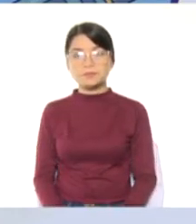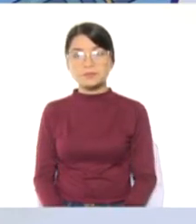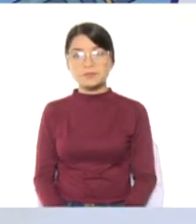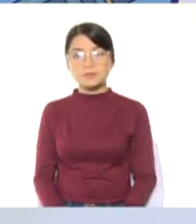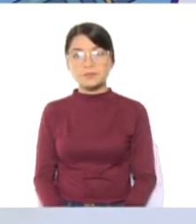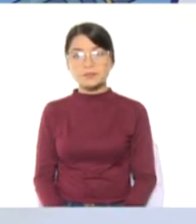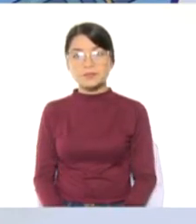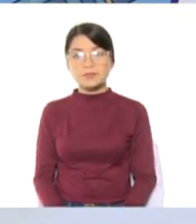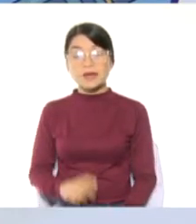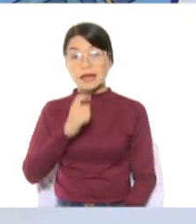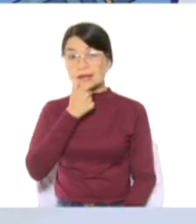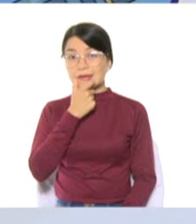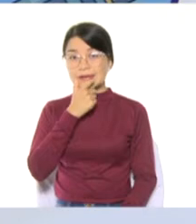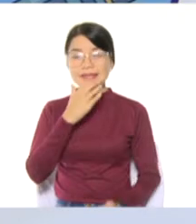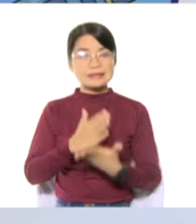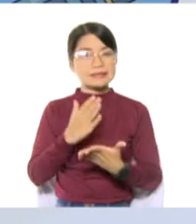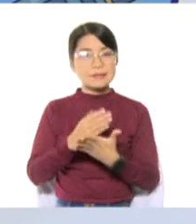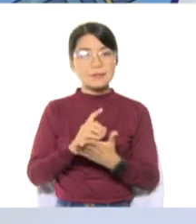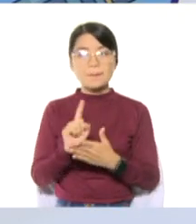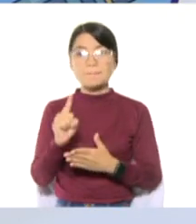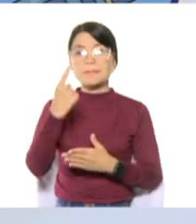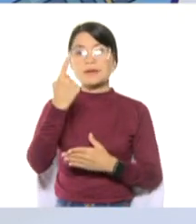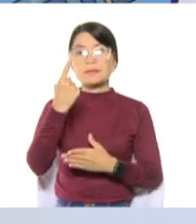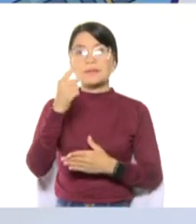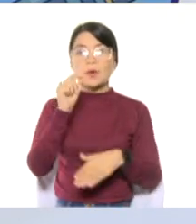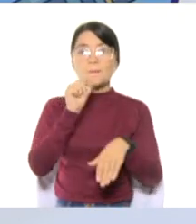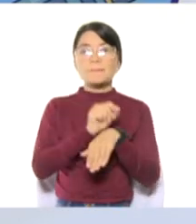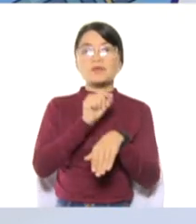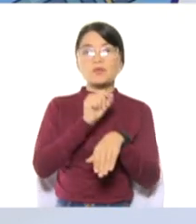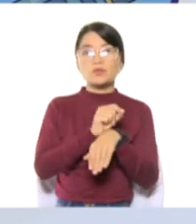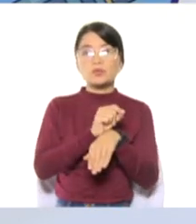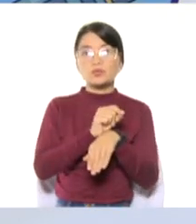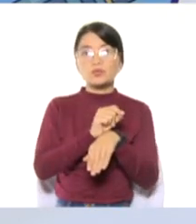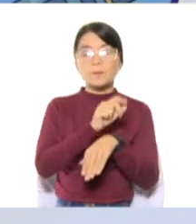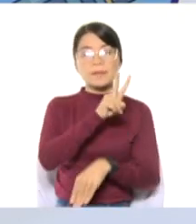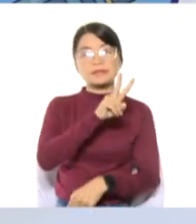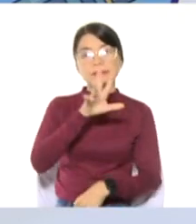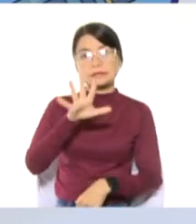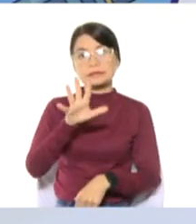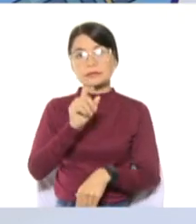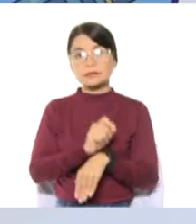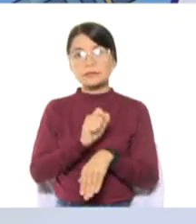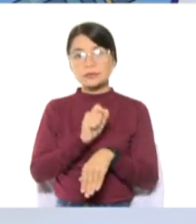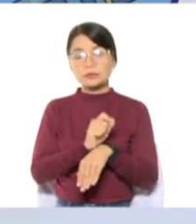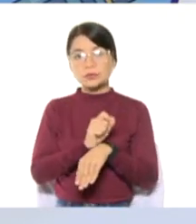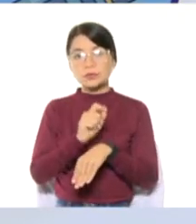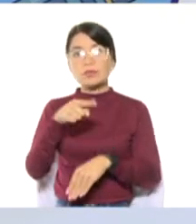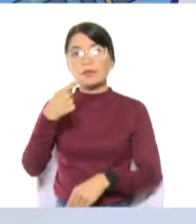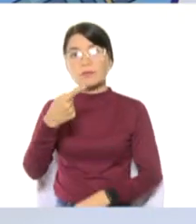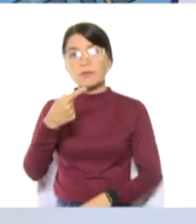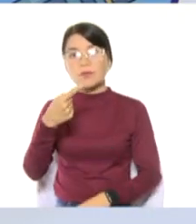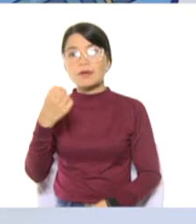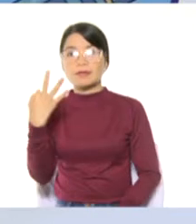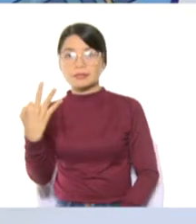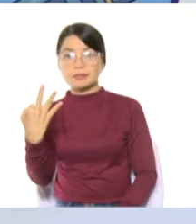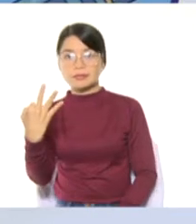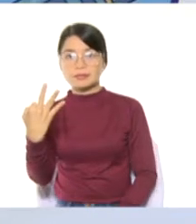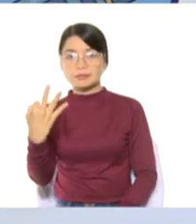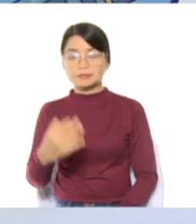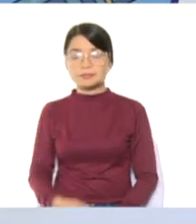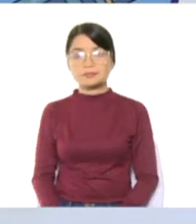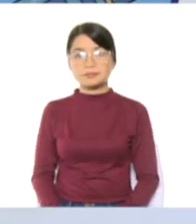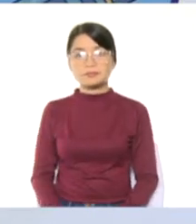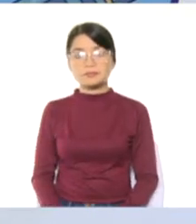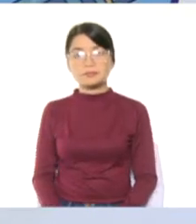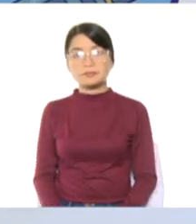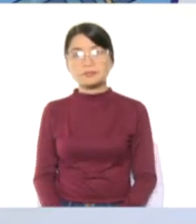primero los minutos y luego la hora. Cuando estamos hablando en esta primera parte donde decimos past, ¿ok? Que es de la, supongamos, de la hora en punto